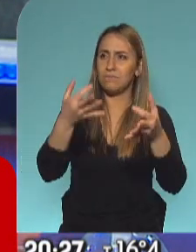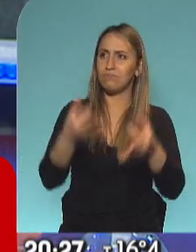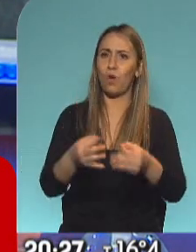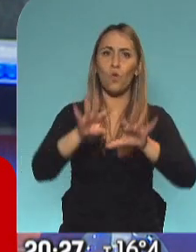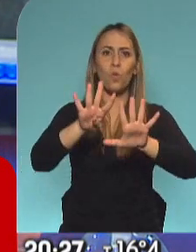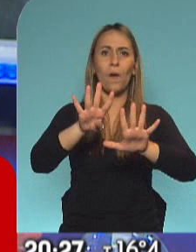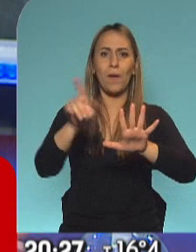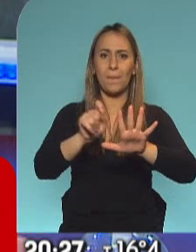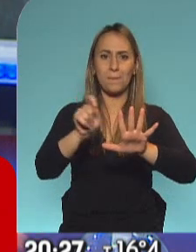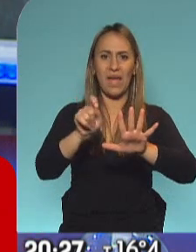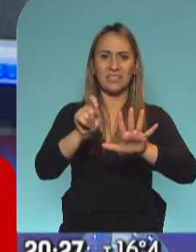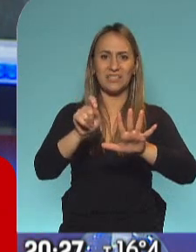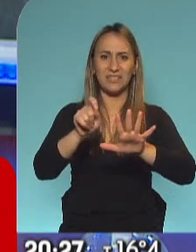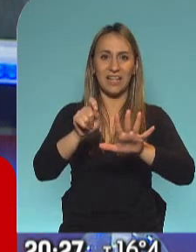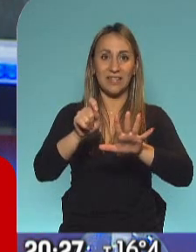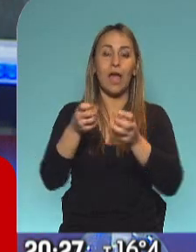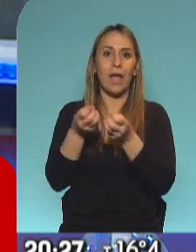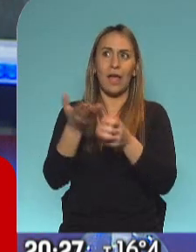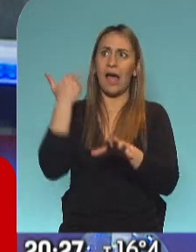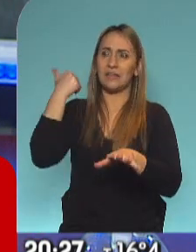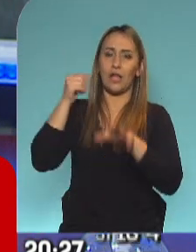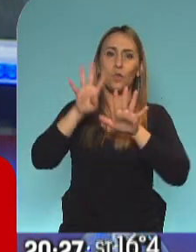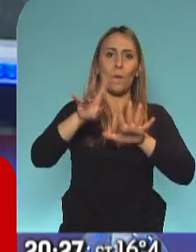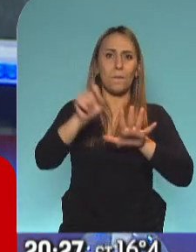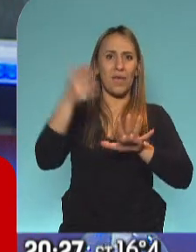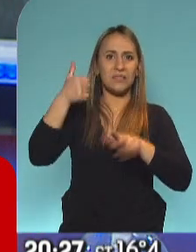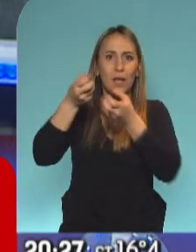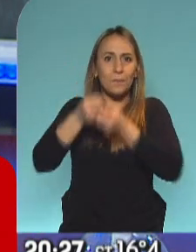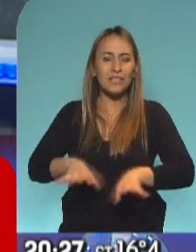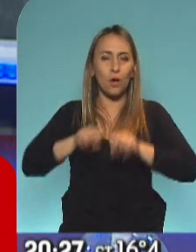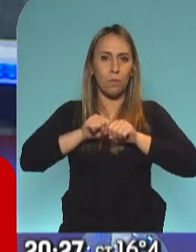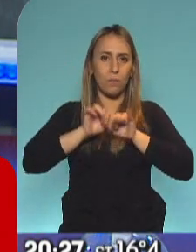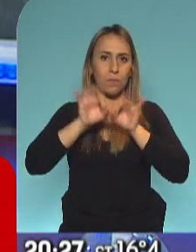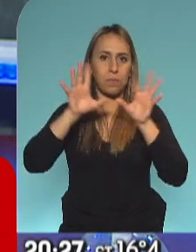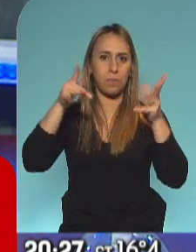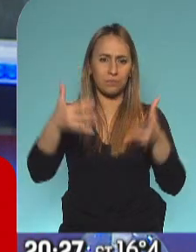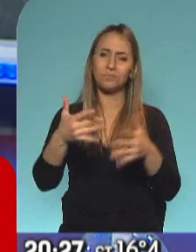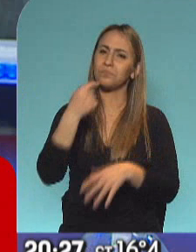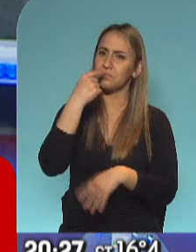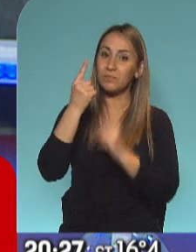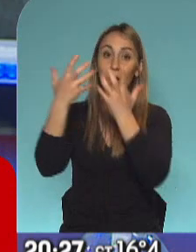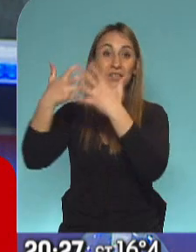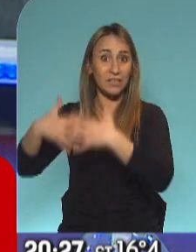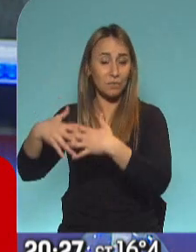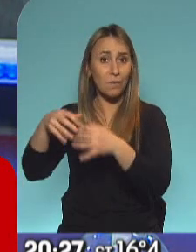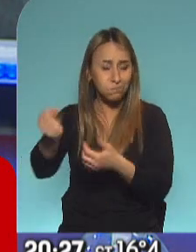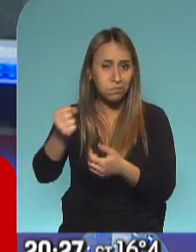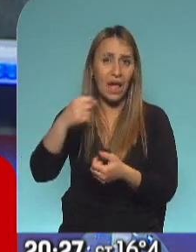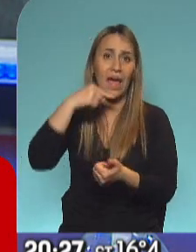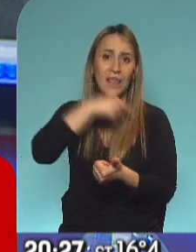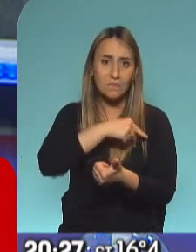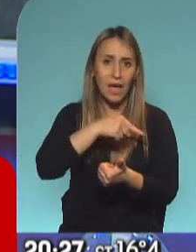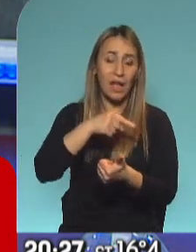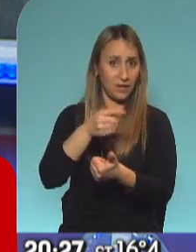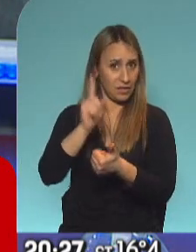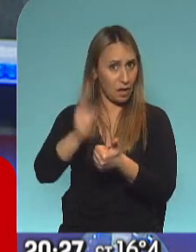9 meses que está en el mundo. Y este problema que hubo con el registro de fallecidos lo presentó España, incluso Alemania tuvo problema con el